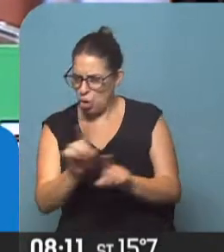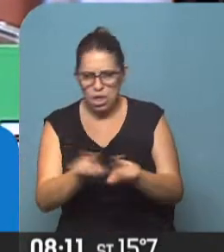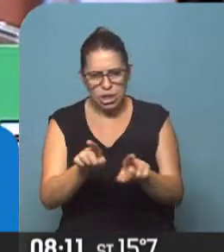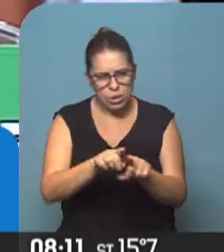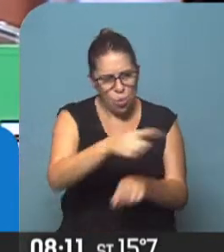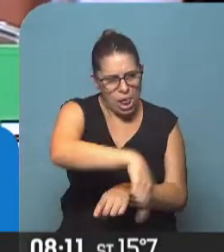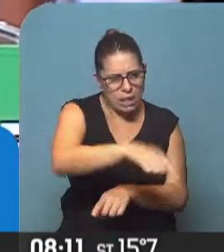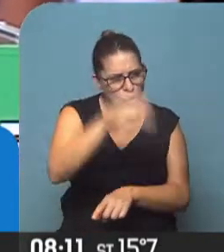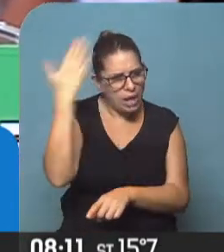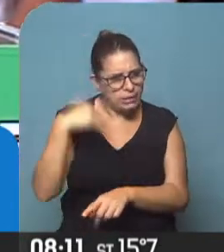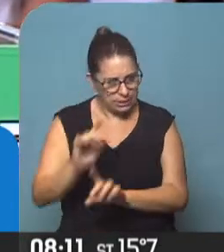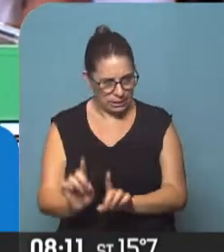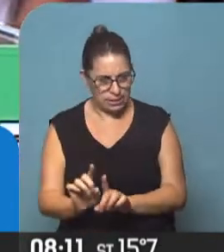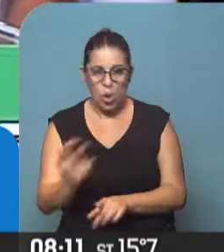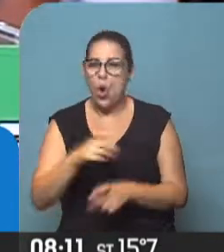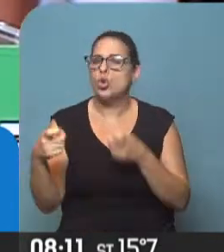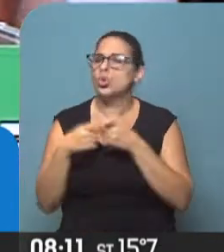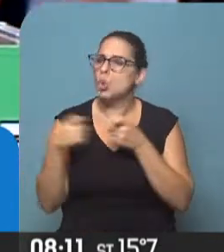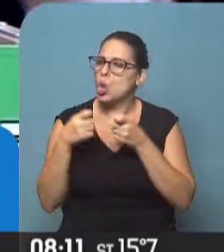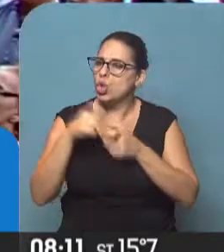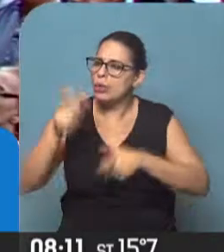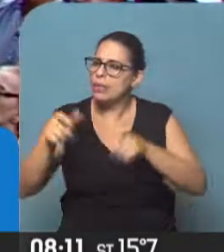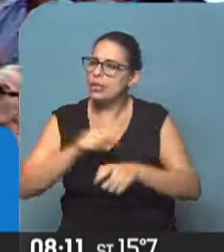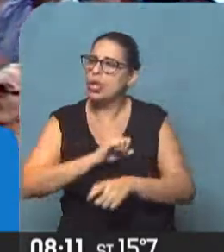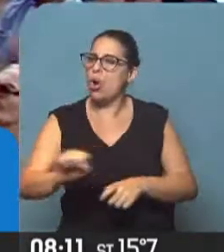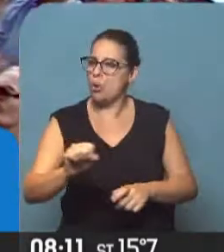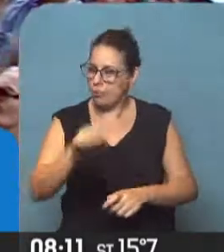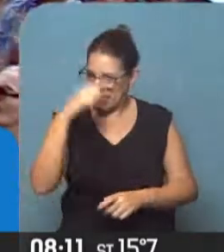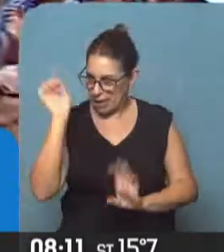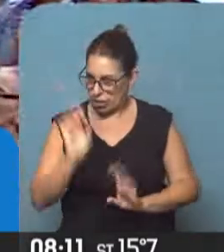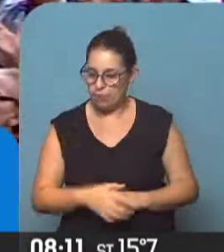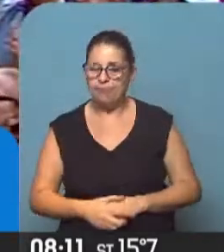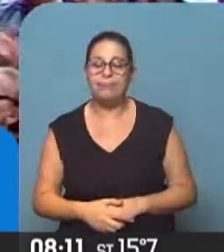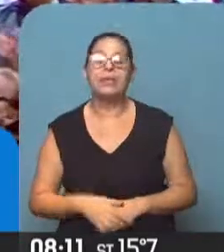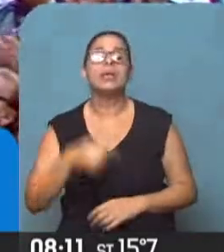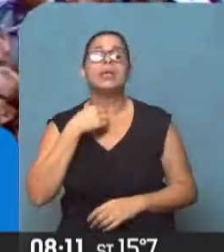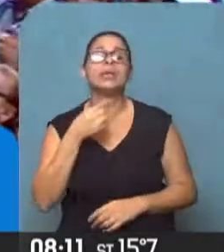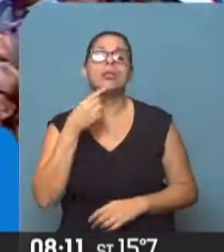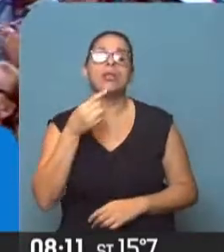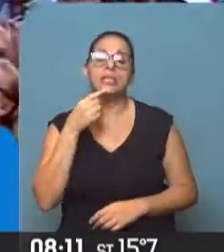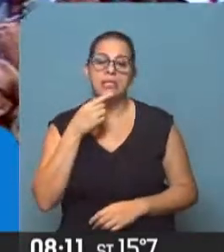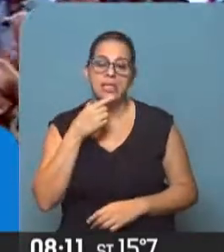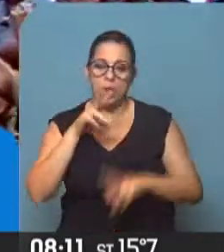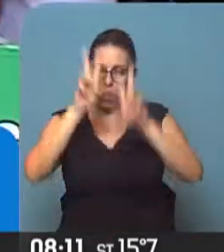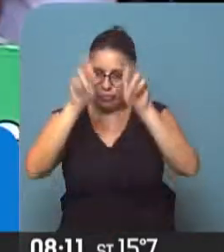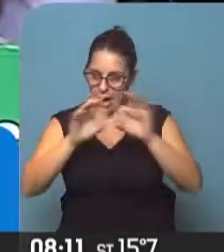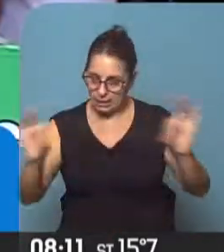en su momento, o aliados de los golpistas. Y quiero decirle al presidente una frase.